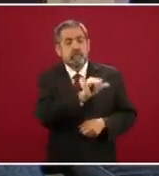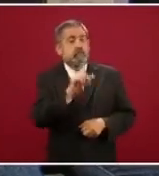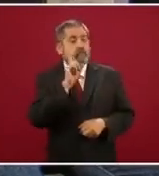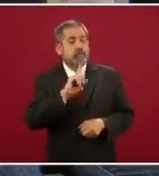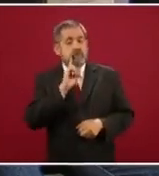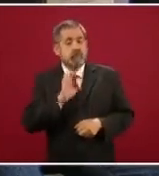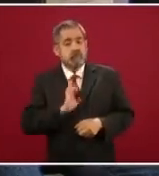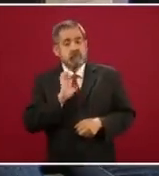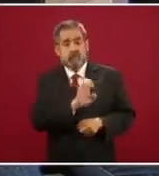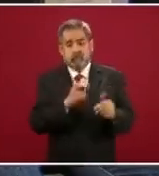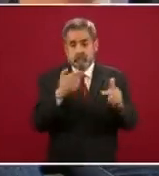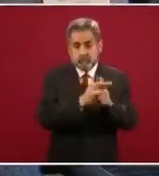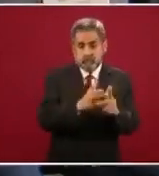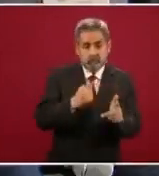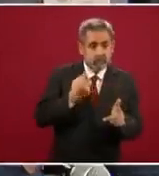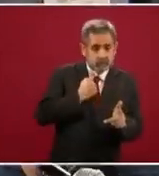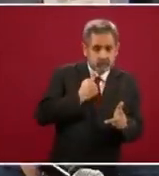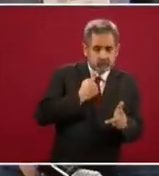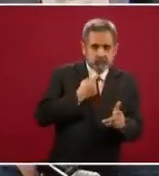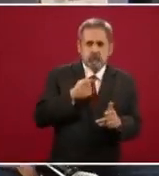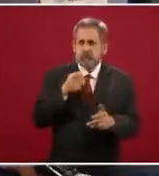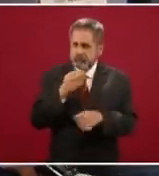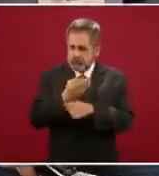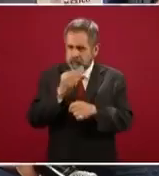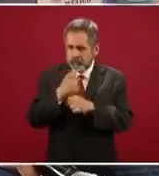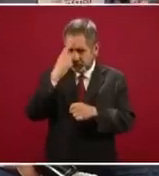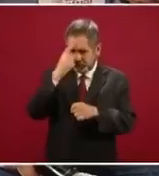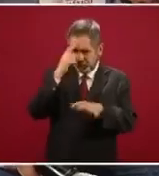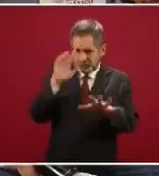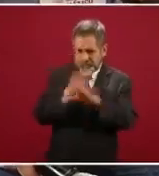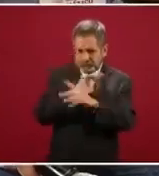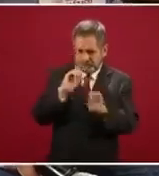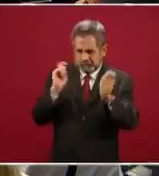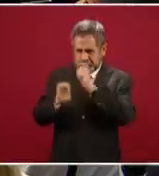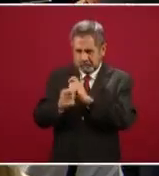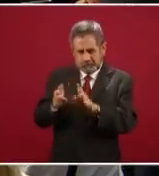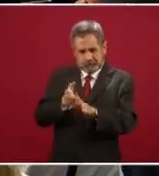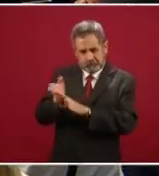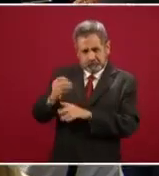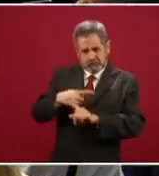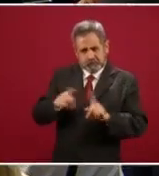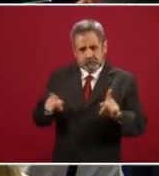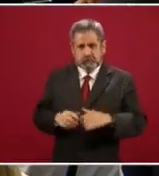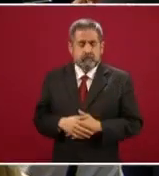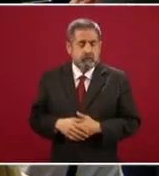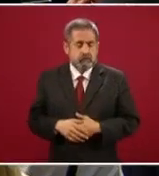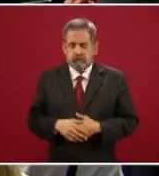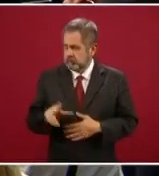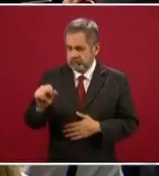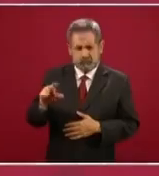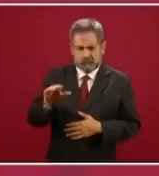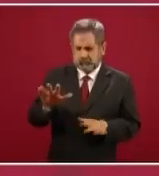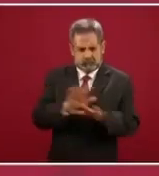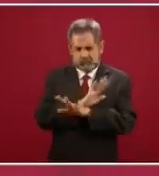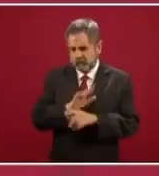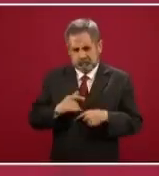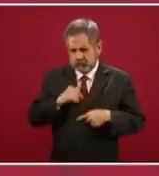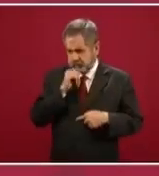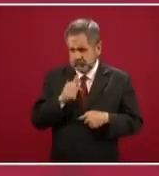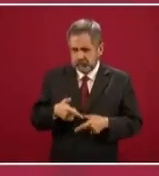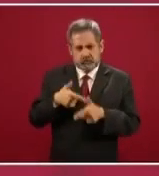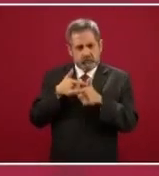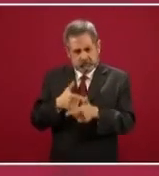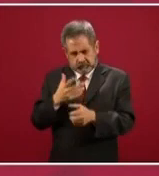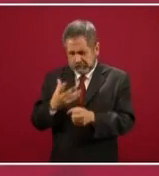mujeres? ¿Habrá algún cambio de enfoque después de todo lo que hemos vivido estos días? Al contrario, vamos